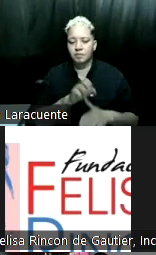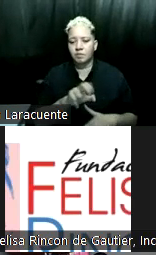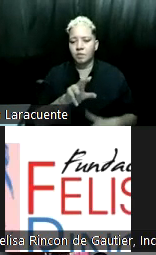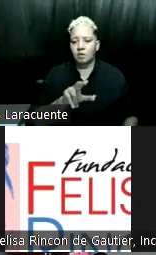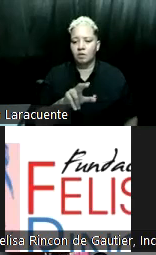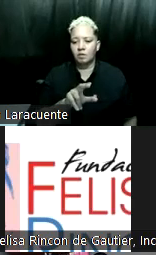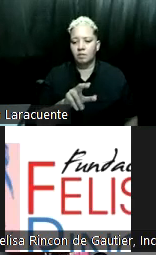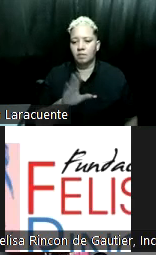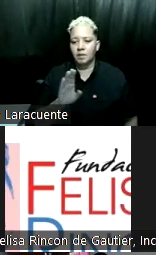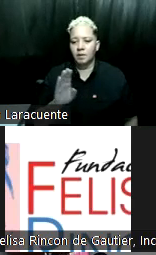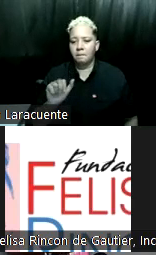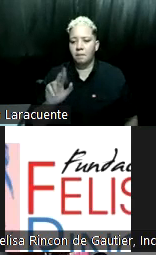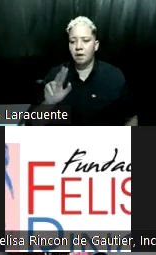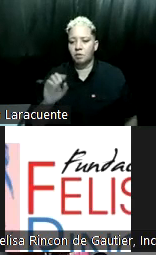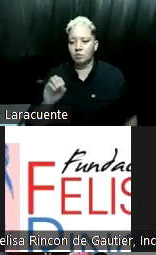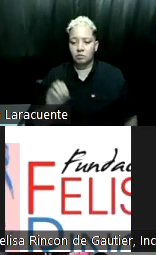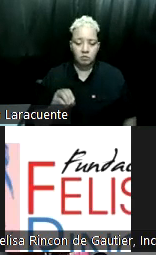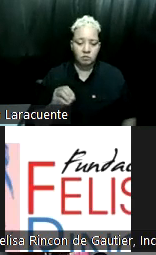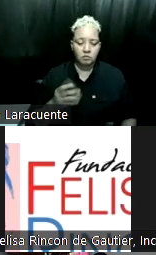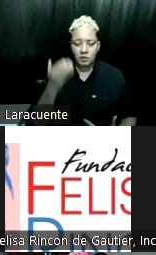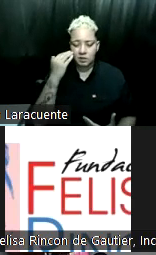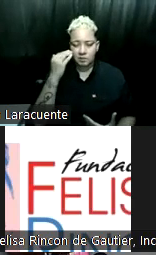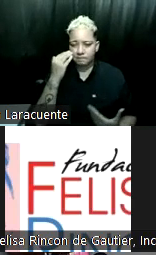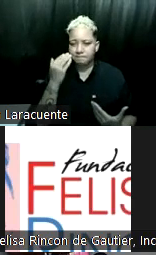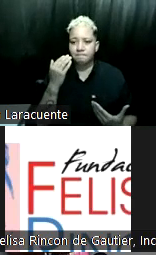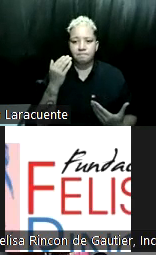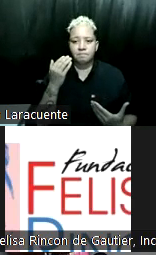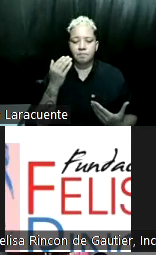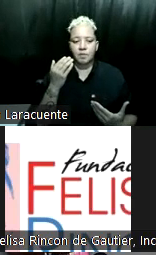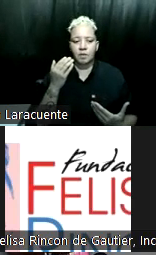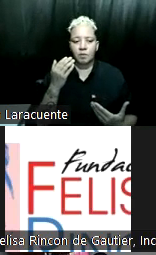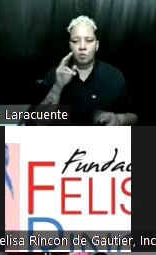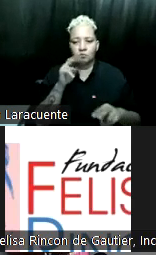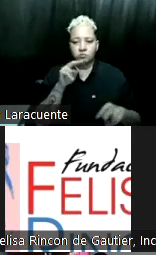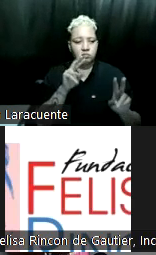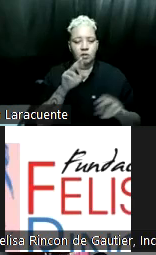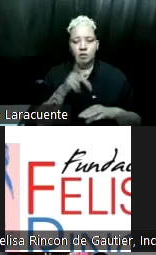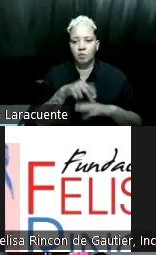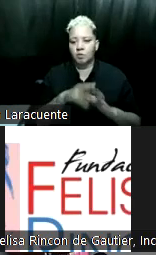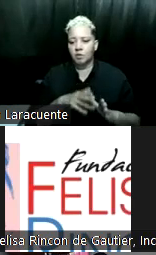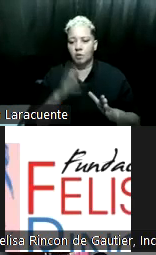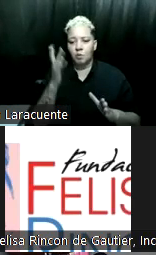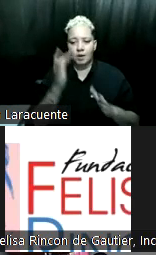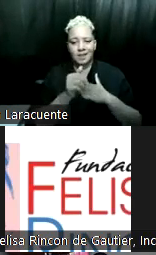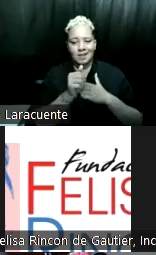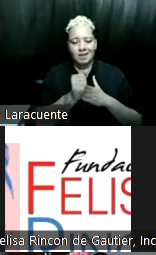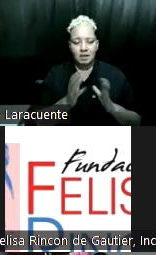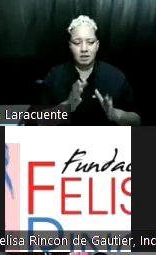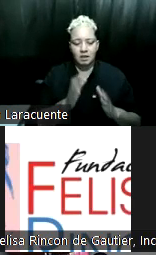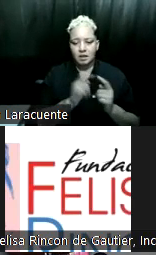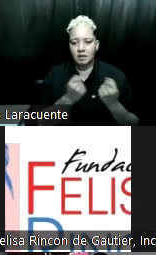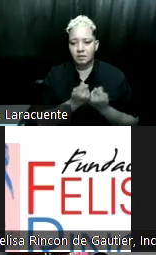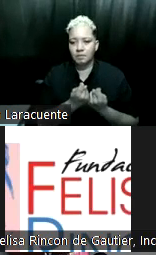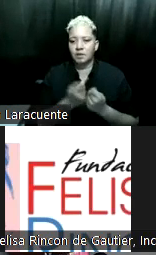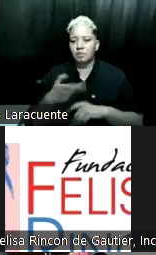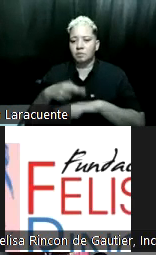Jean Bartow, muy conocido por la afición puertorriqueña, pues fue el dirigente del equipo de Puerto